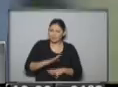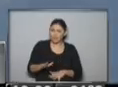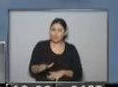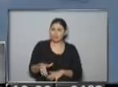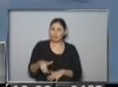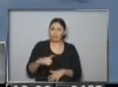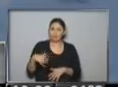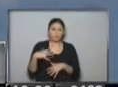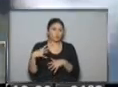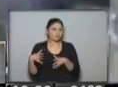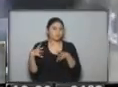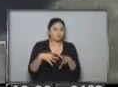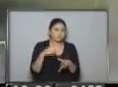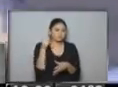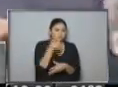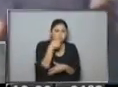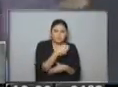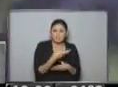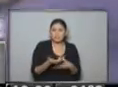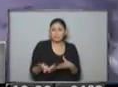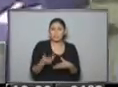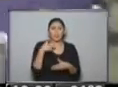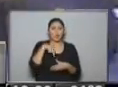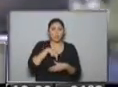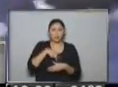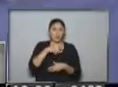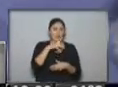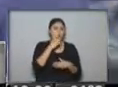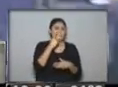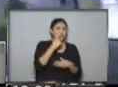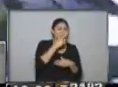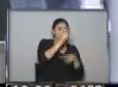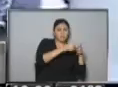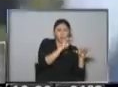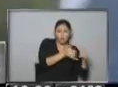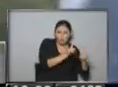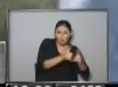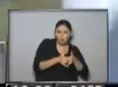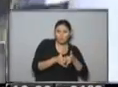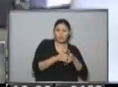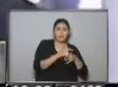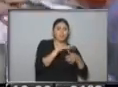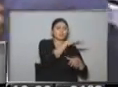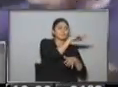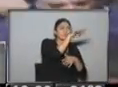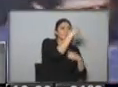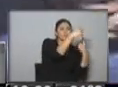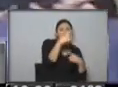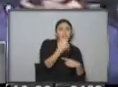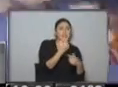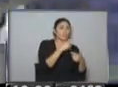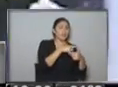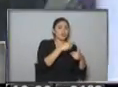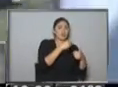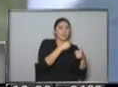queda en offside a partir de que hubo miles de jóvenes de todos sectores, ¿no? De la iglesia,